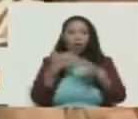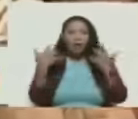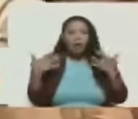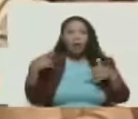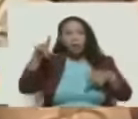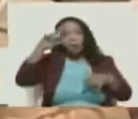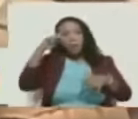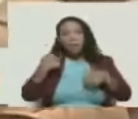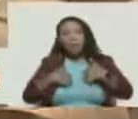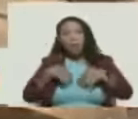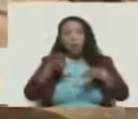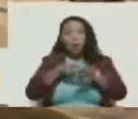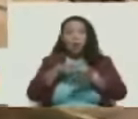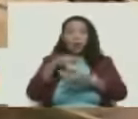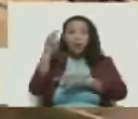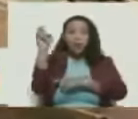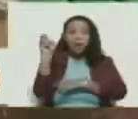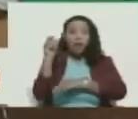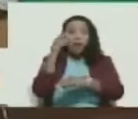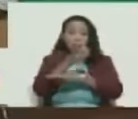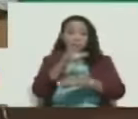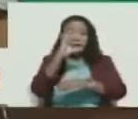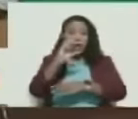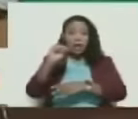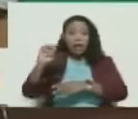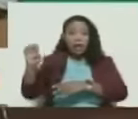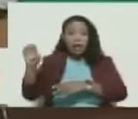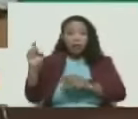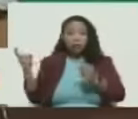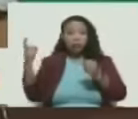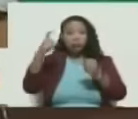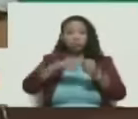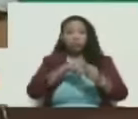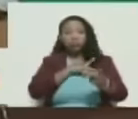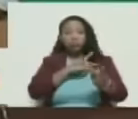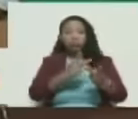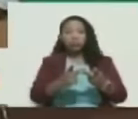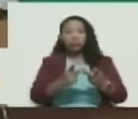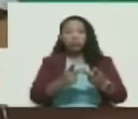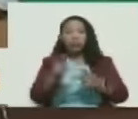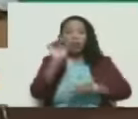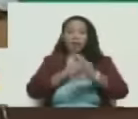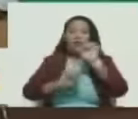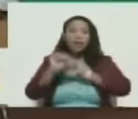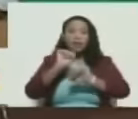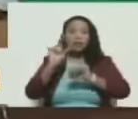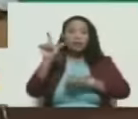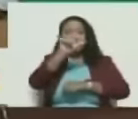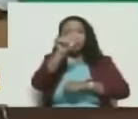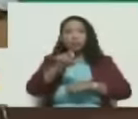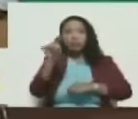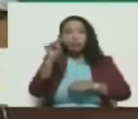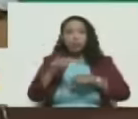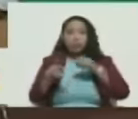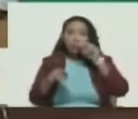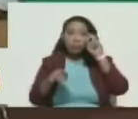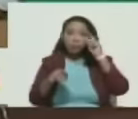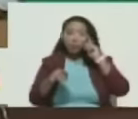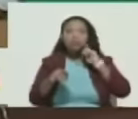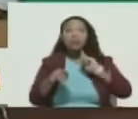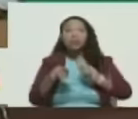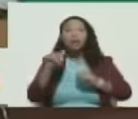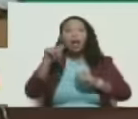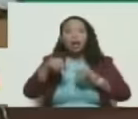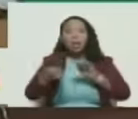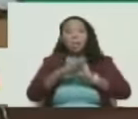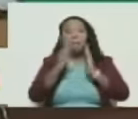miércoles, jueves y viernes, al CNE a inscribirse su voluntad de, bueno, de defender este Esequibo. Y como este mundo de